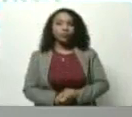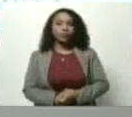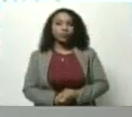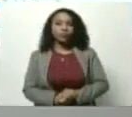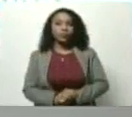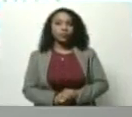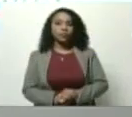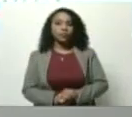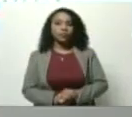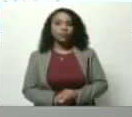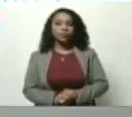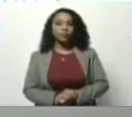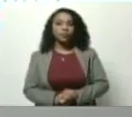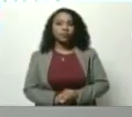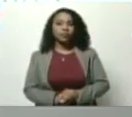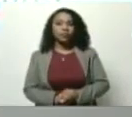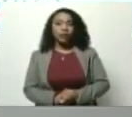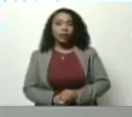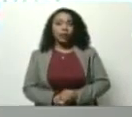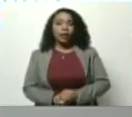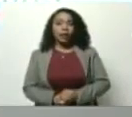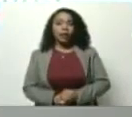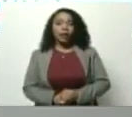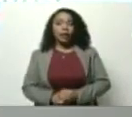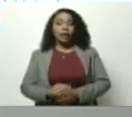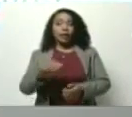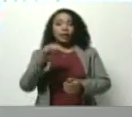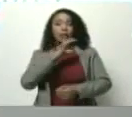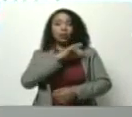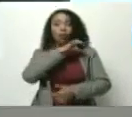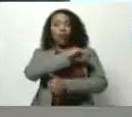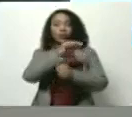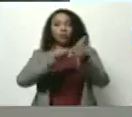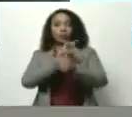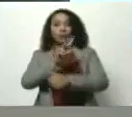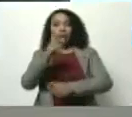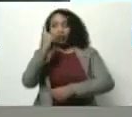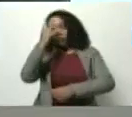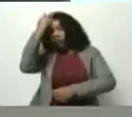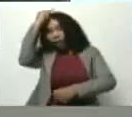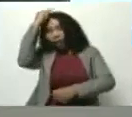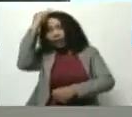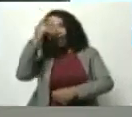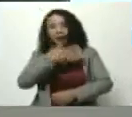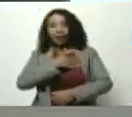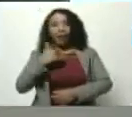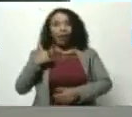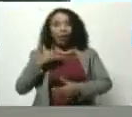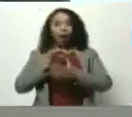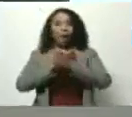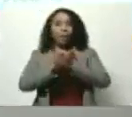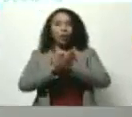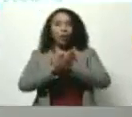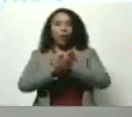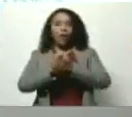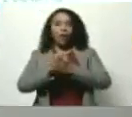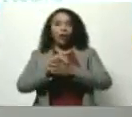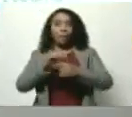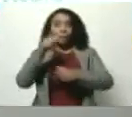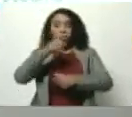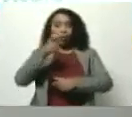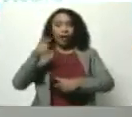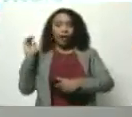su excelencia tarek los elegidos queridos camaradas que se encuentran reunidos aquí